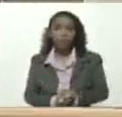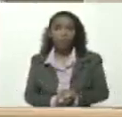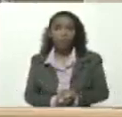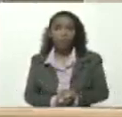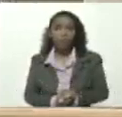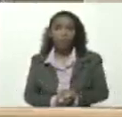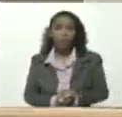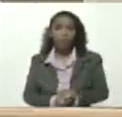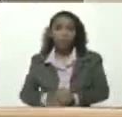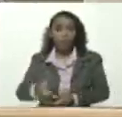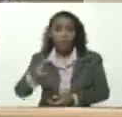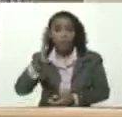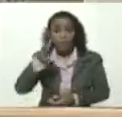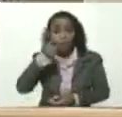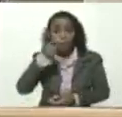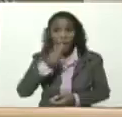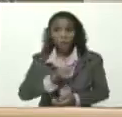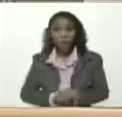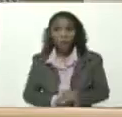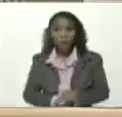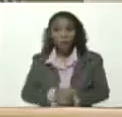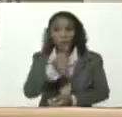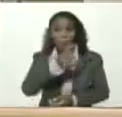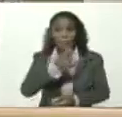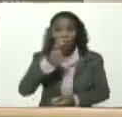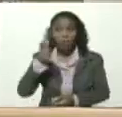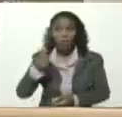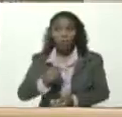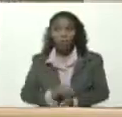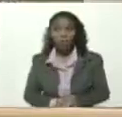Y la seguridad de las personas y